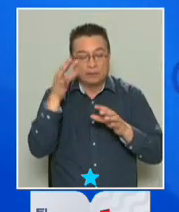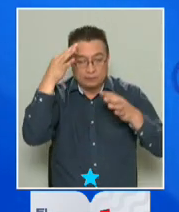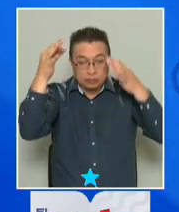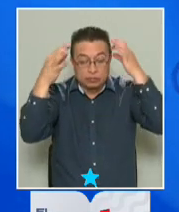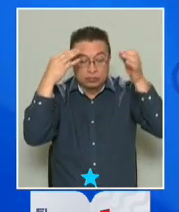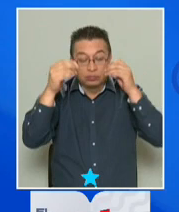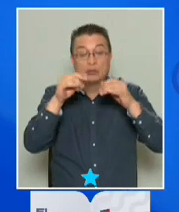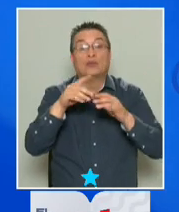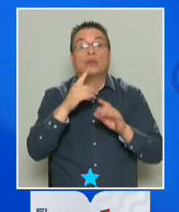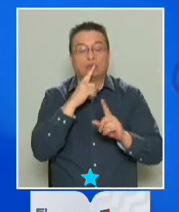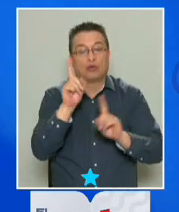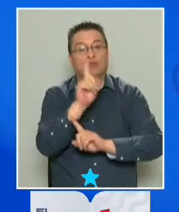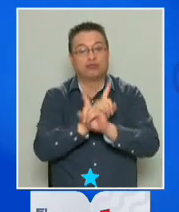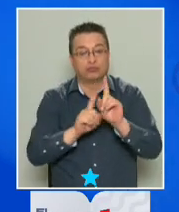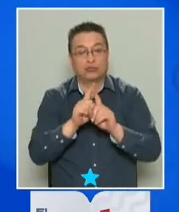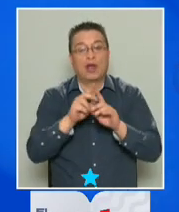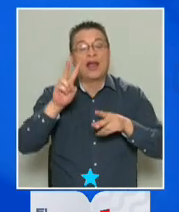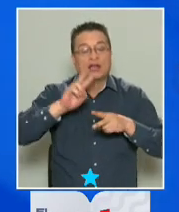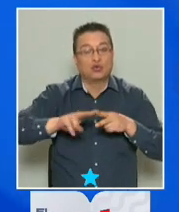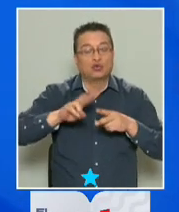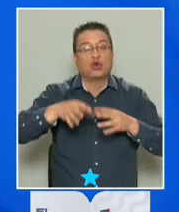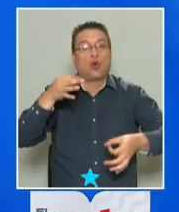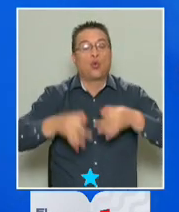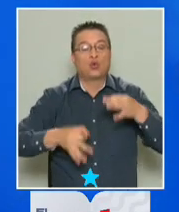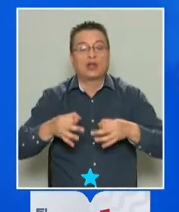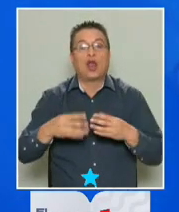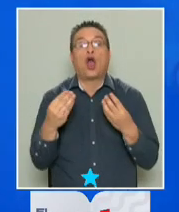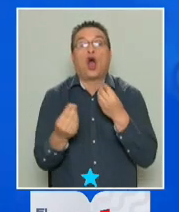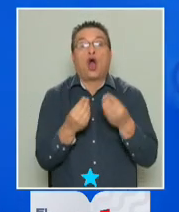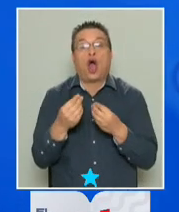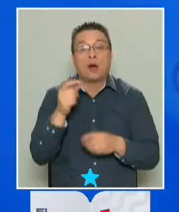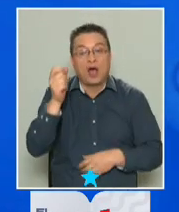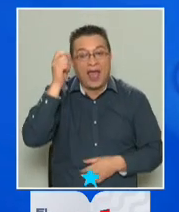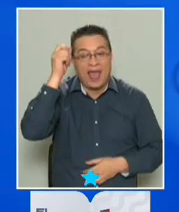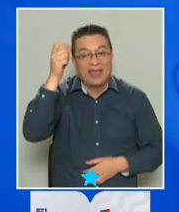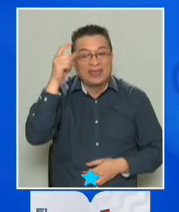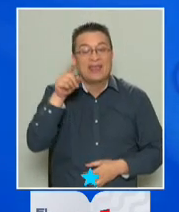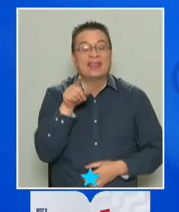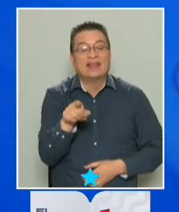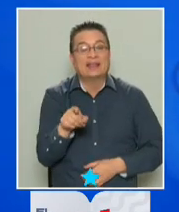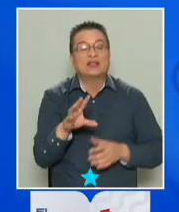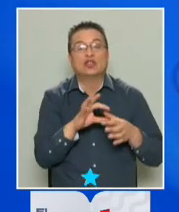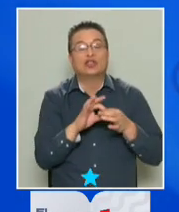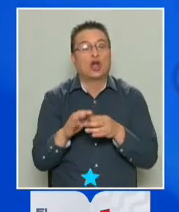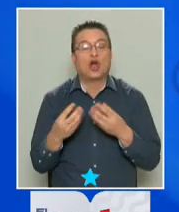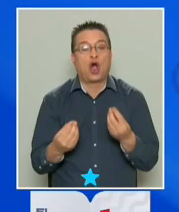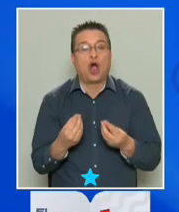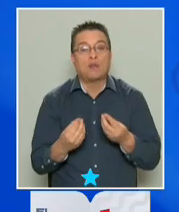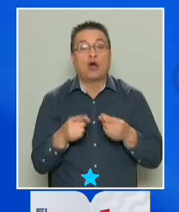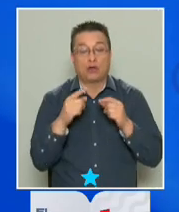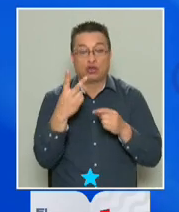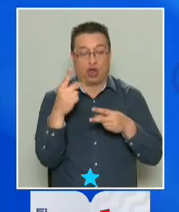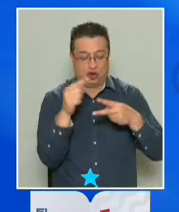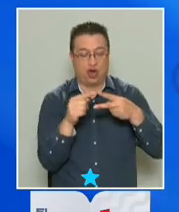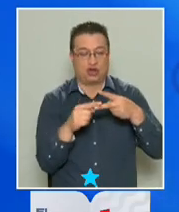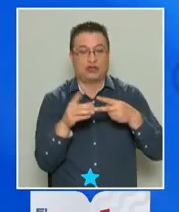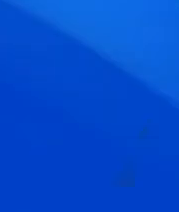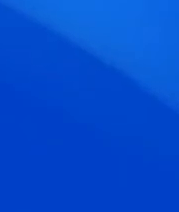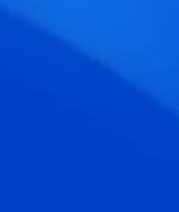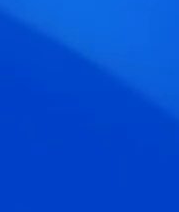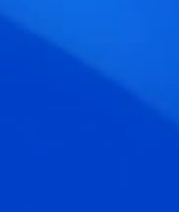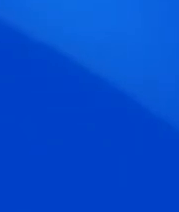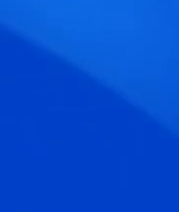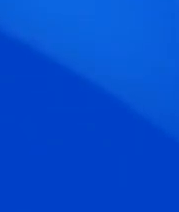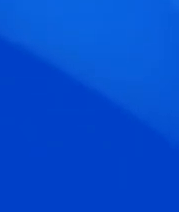deber de fundamentación de las resoluciones judiciales como atender esto este punto de particular las dos cosas que están involucradas uno que